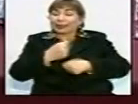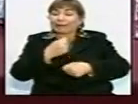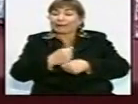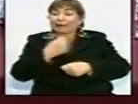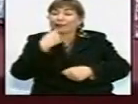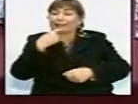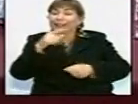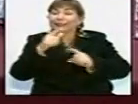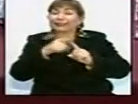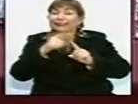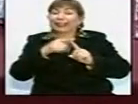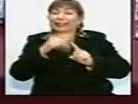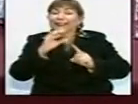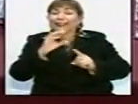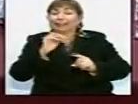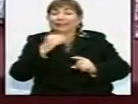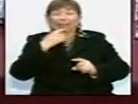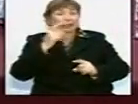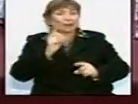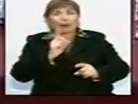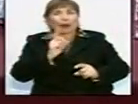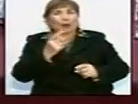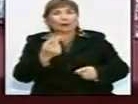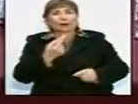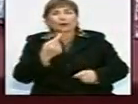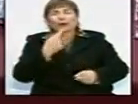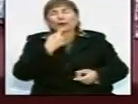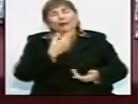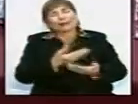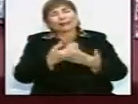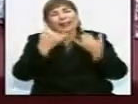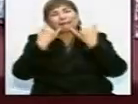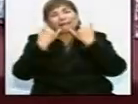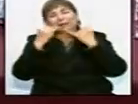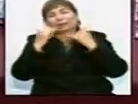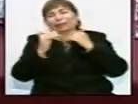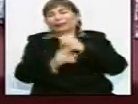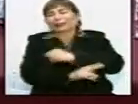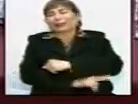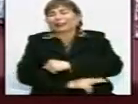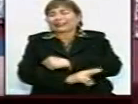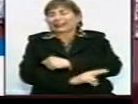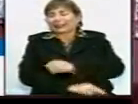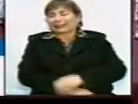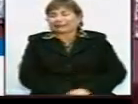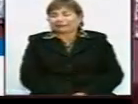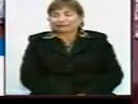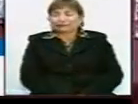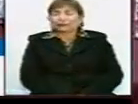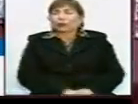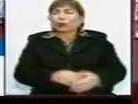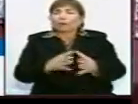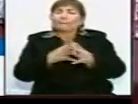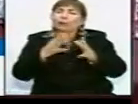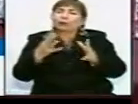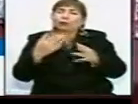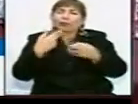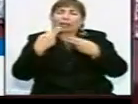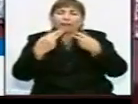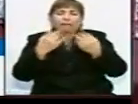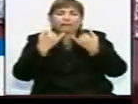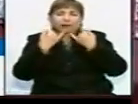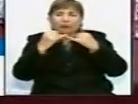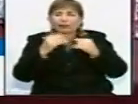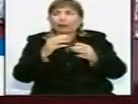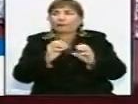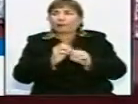ellos hacen técnicamente no solamente es sobre la información nacional porque también se apoya mucho en la información internacional y